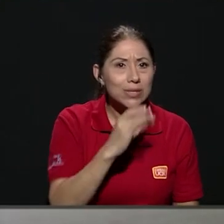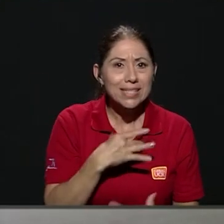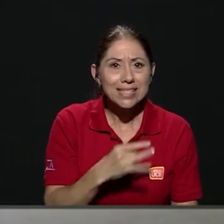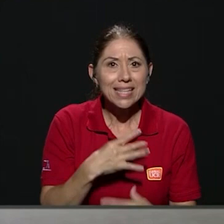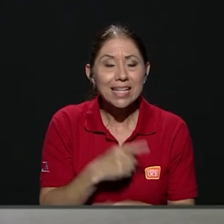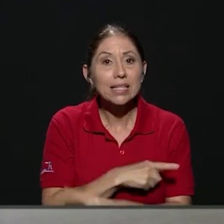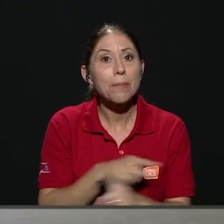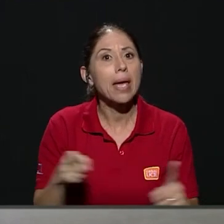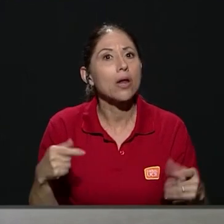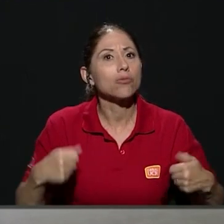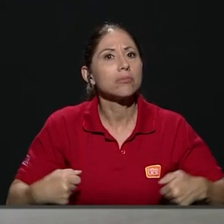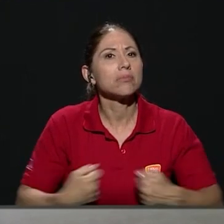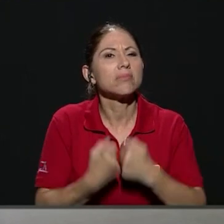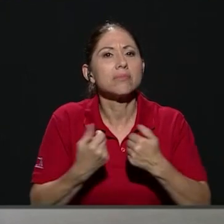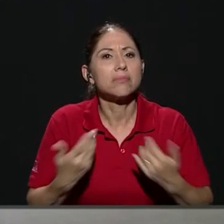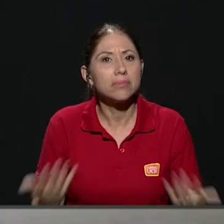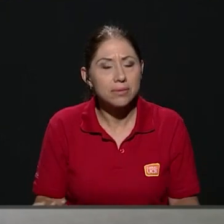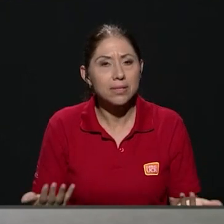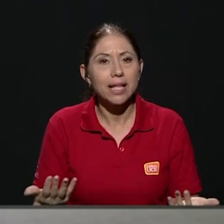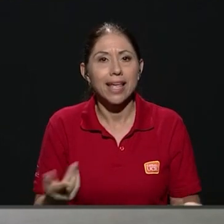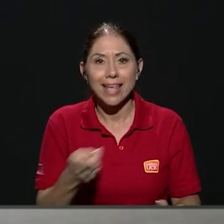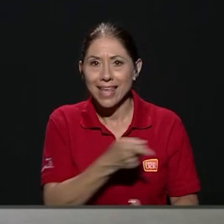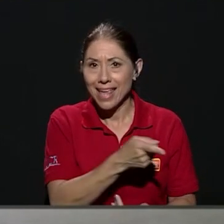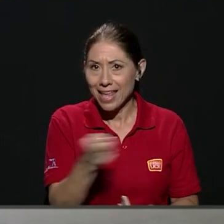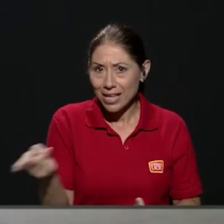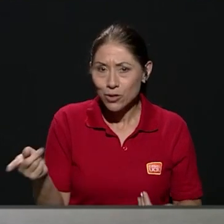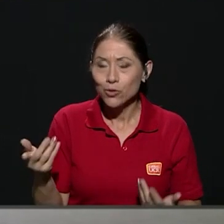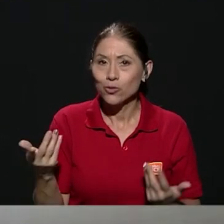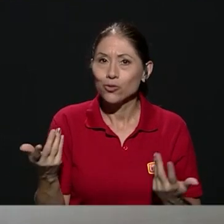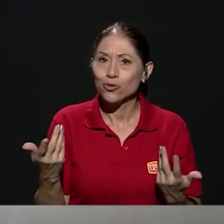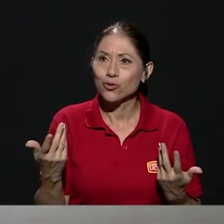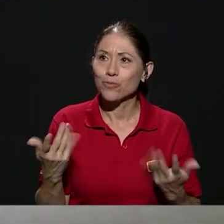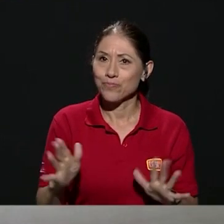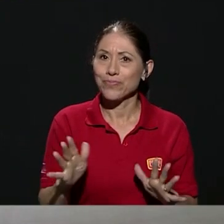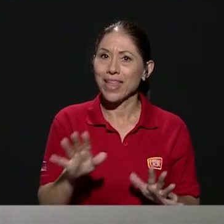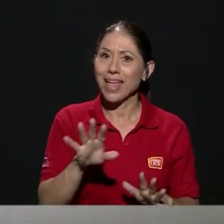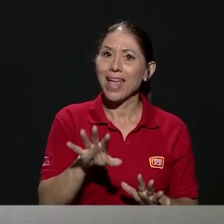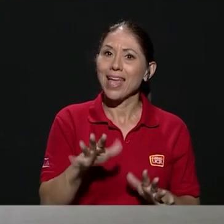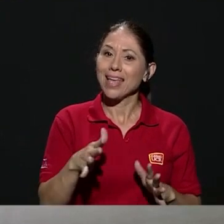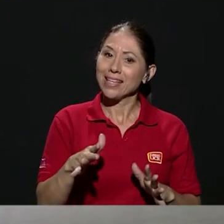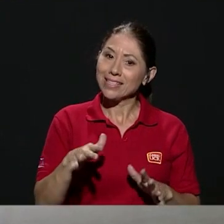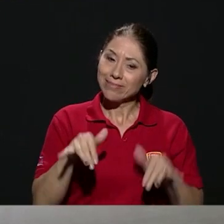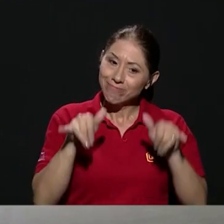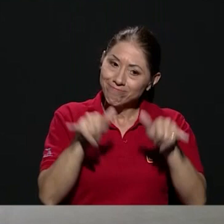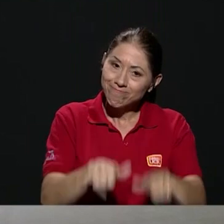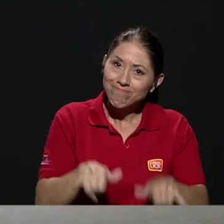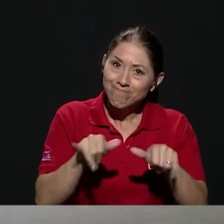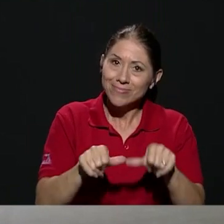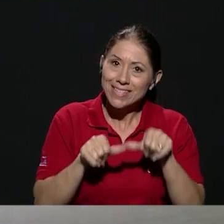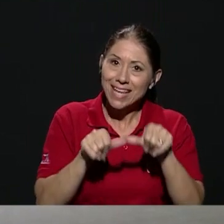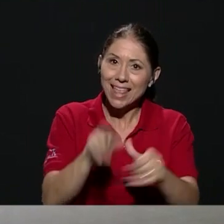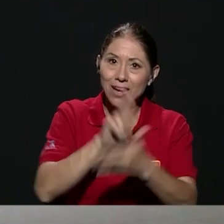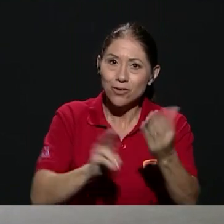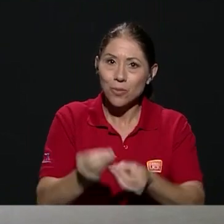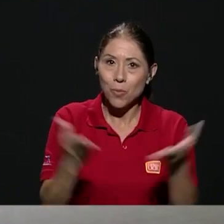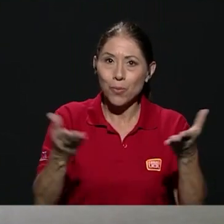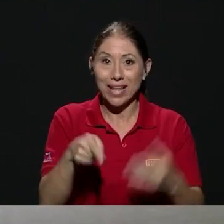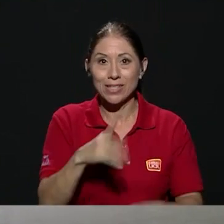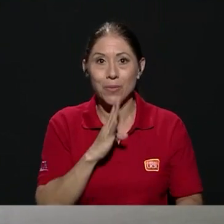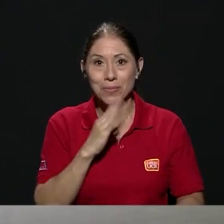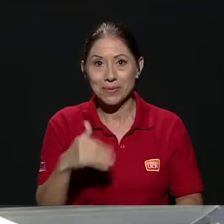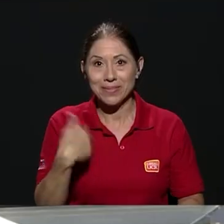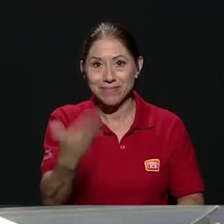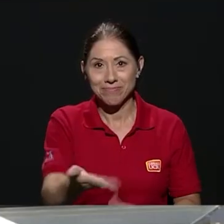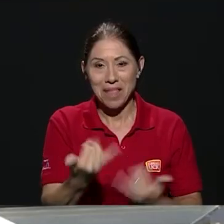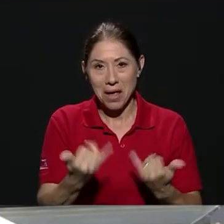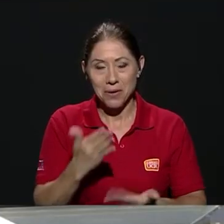todavía el reto mayor es que encuentren ese lugar en la universidad pública y se queden. De eso vamos a hablar en el siguiente bloque, pero